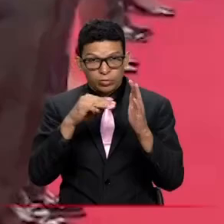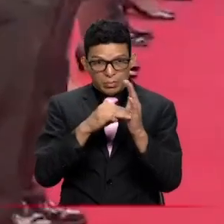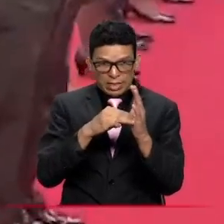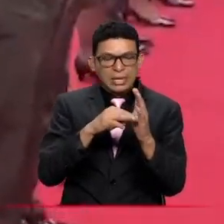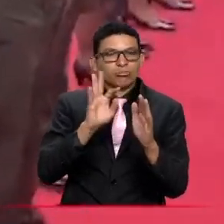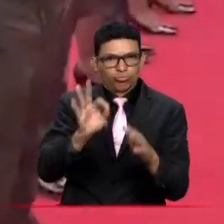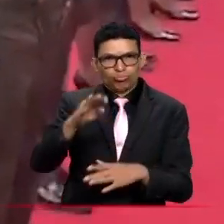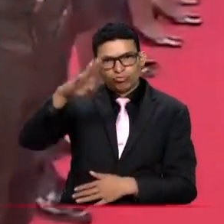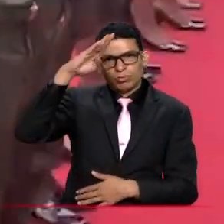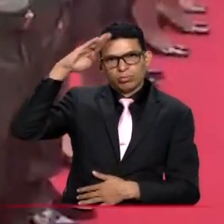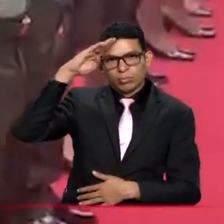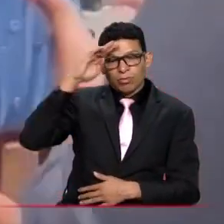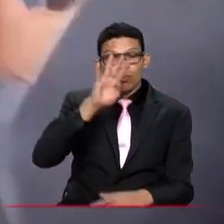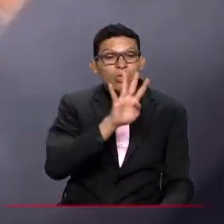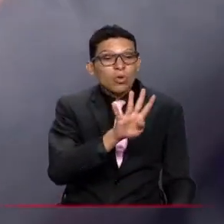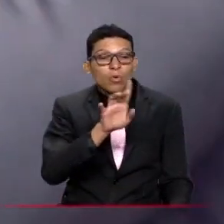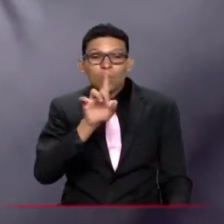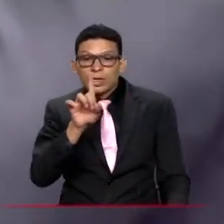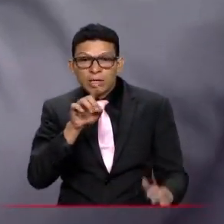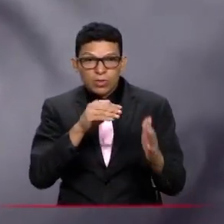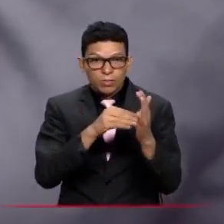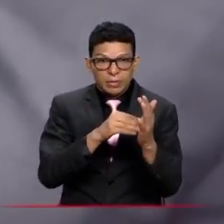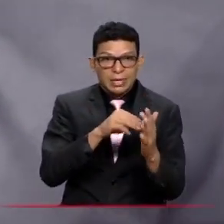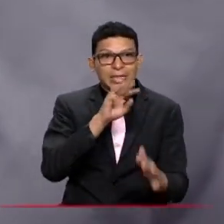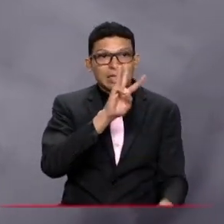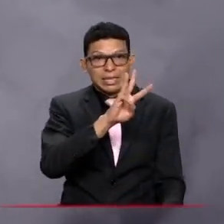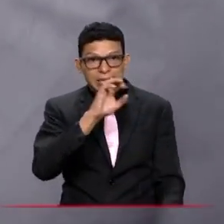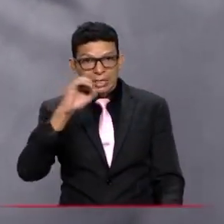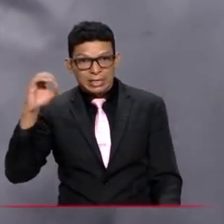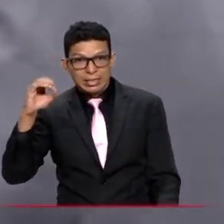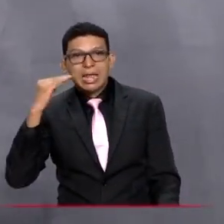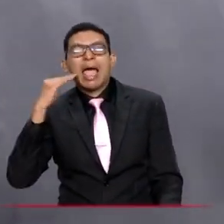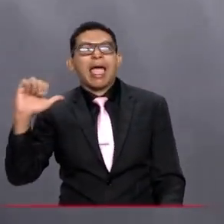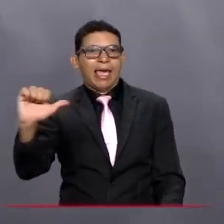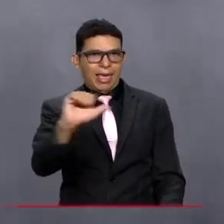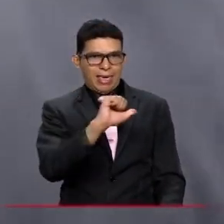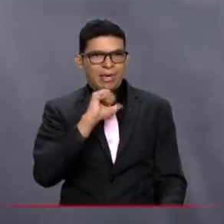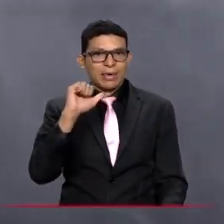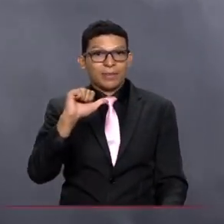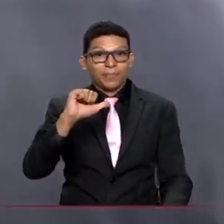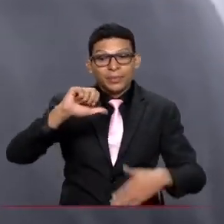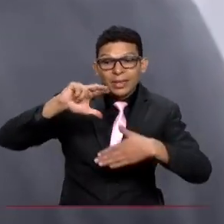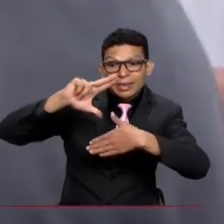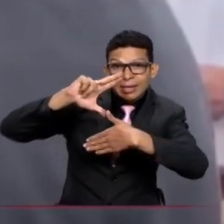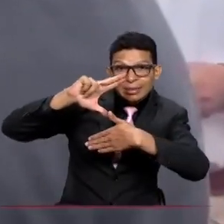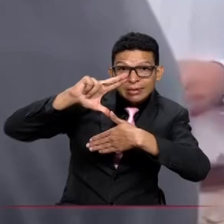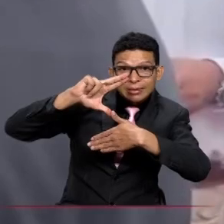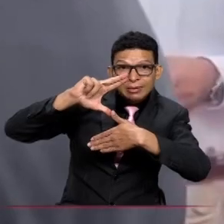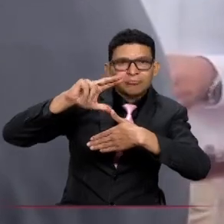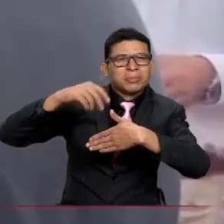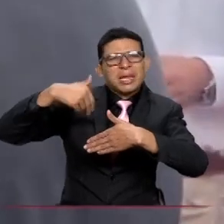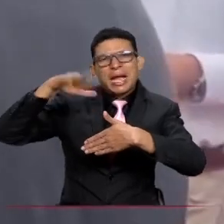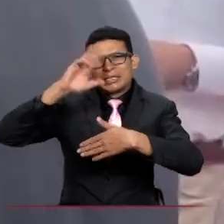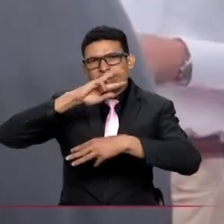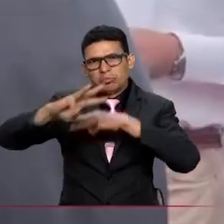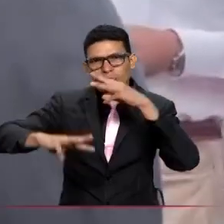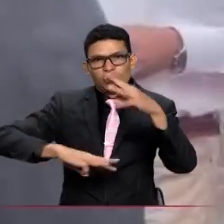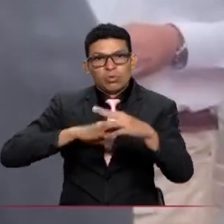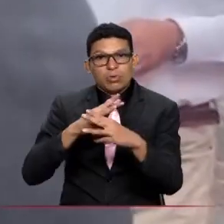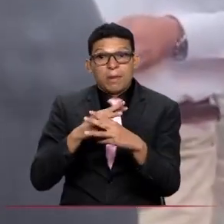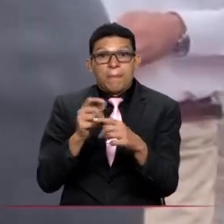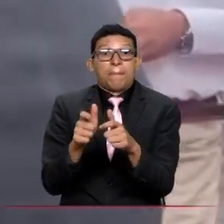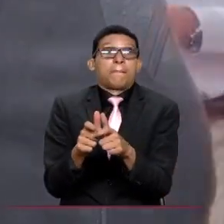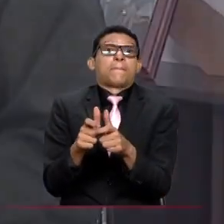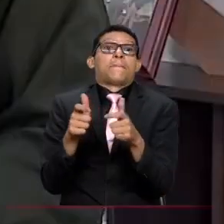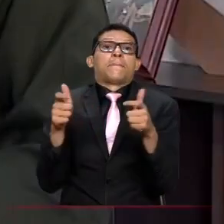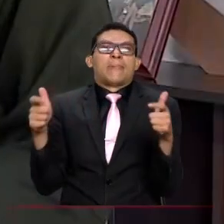policías, 41.300 son mujeres. Prácticamente podemos decir que en Latinoamérica y casi que en el mundo somos la